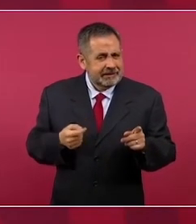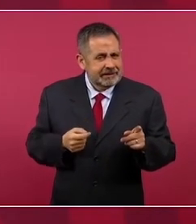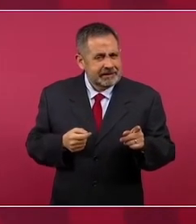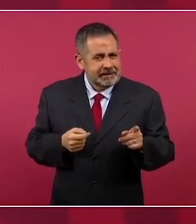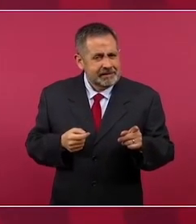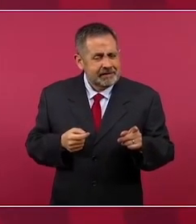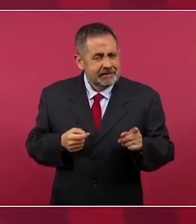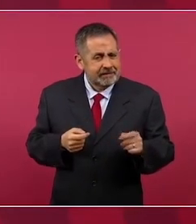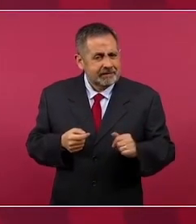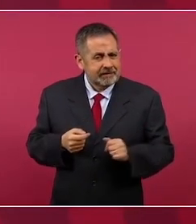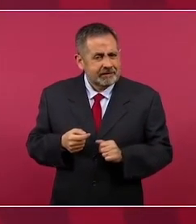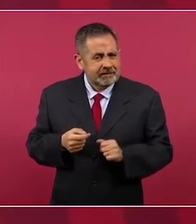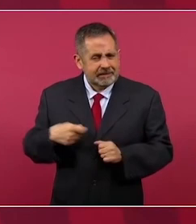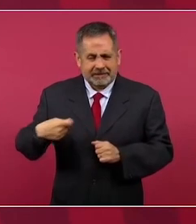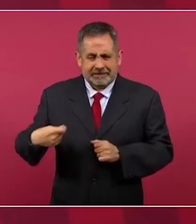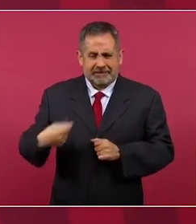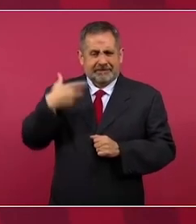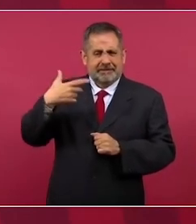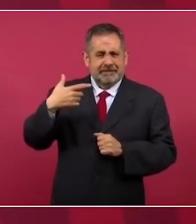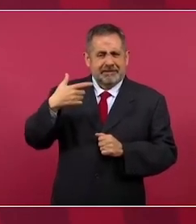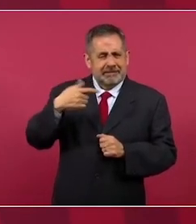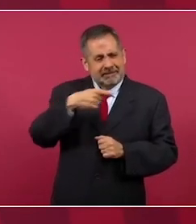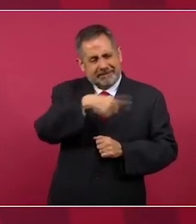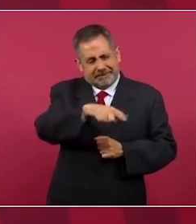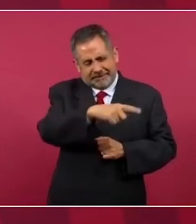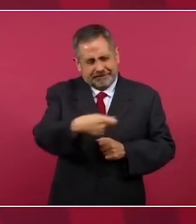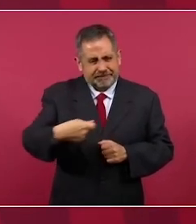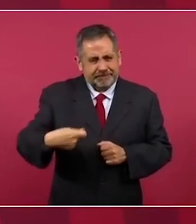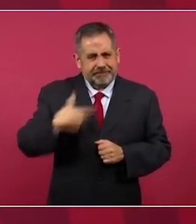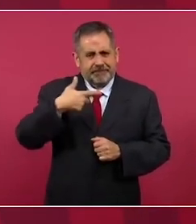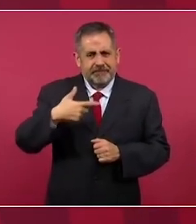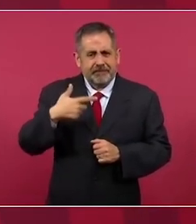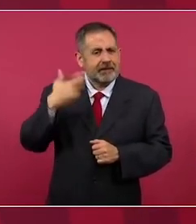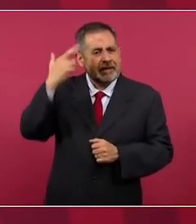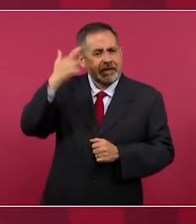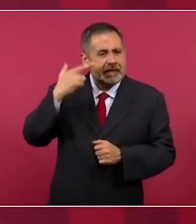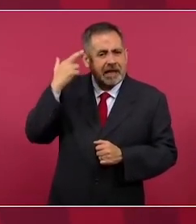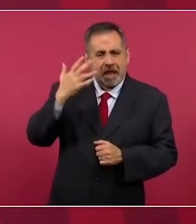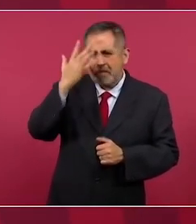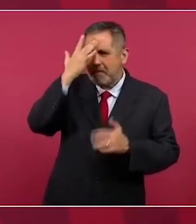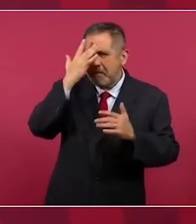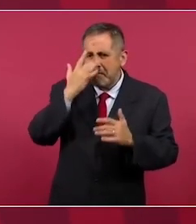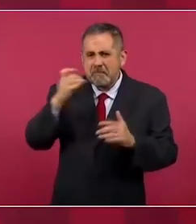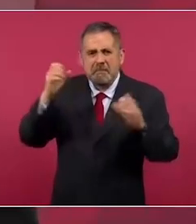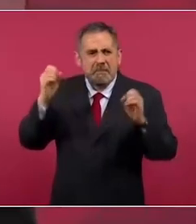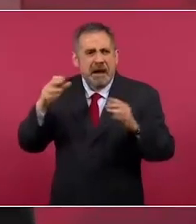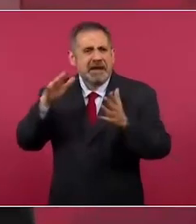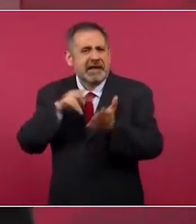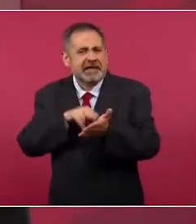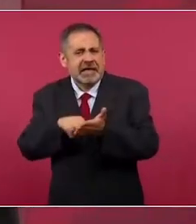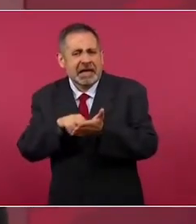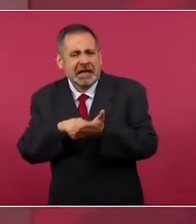pues el rey de la magia negra.